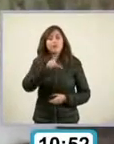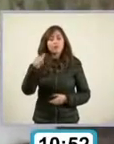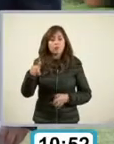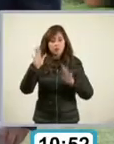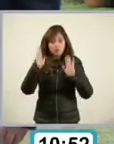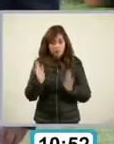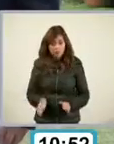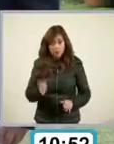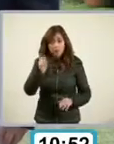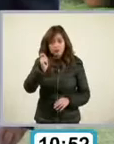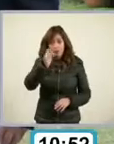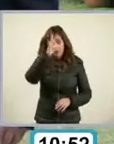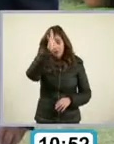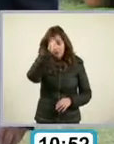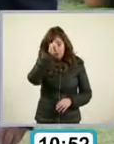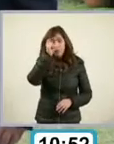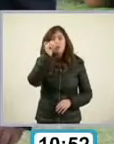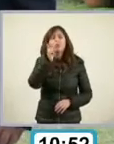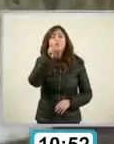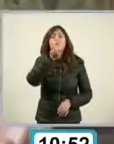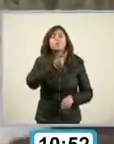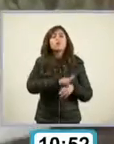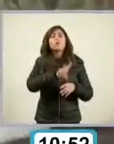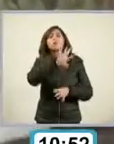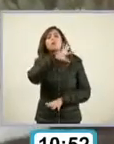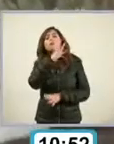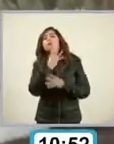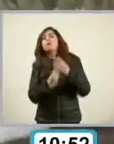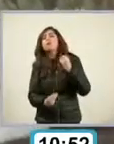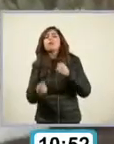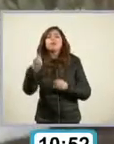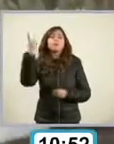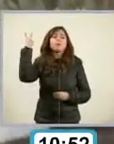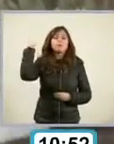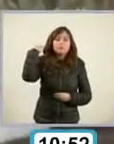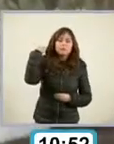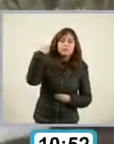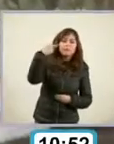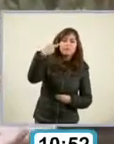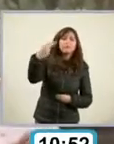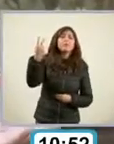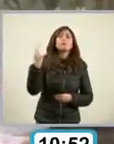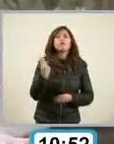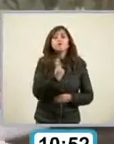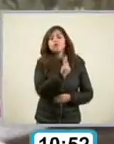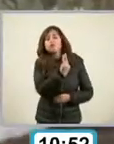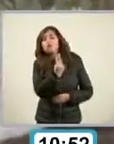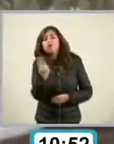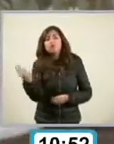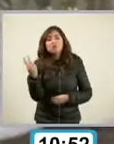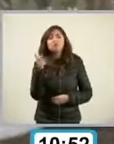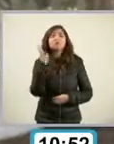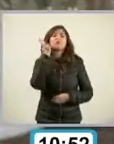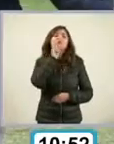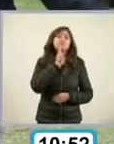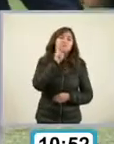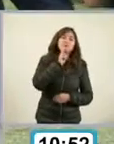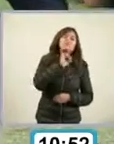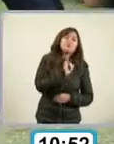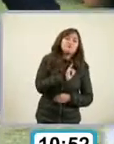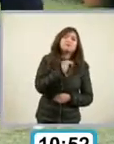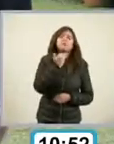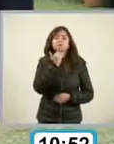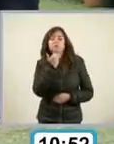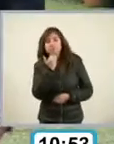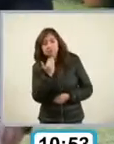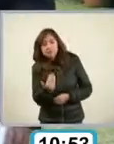propuesta de tener un escape, viajar los dos juntos y ver si funciona o no.